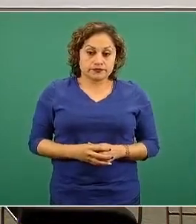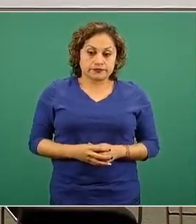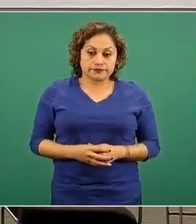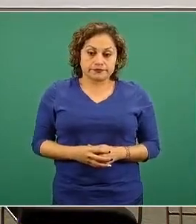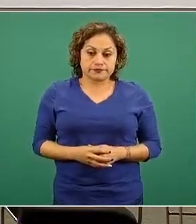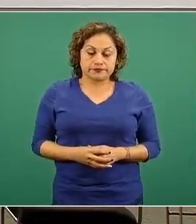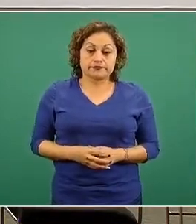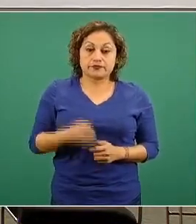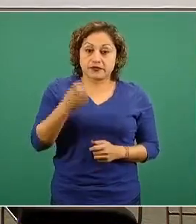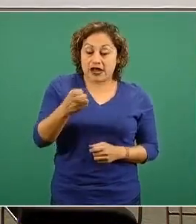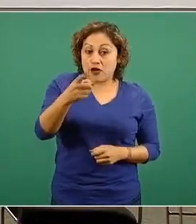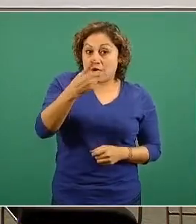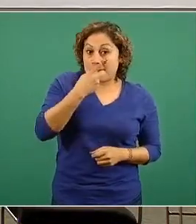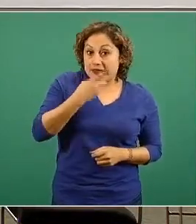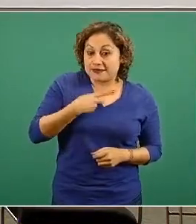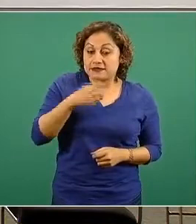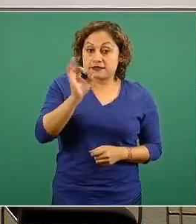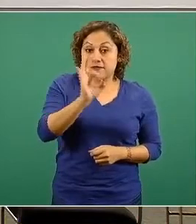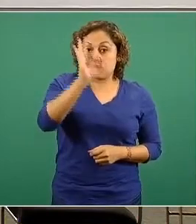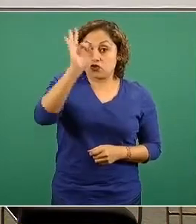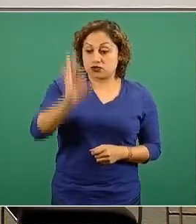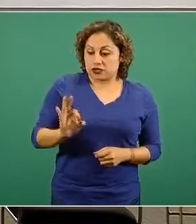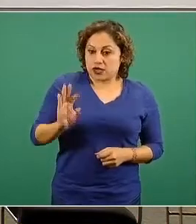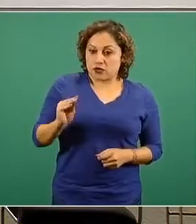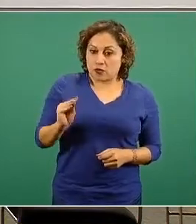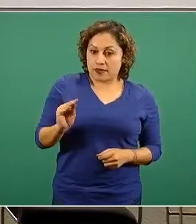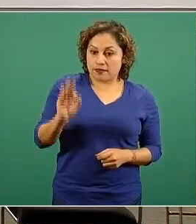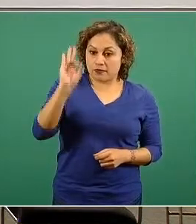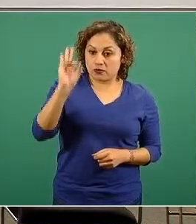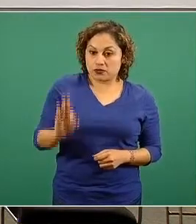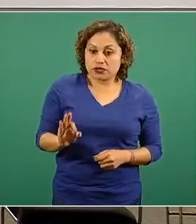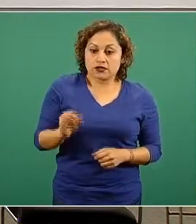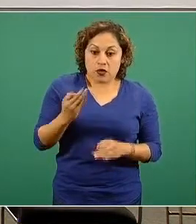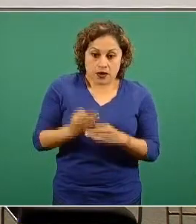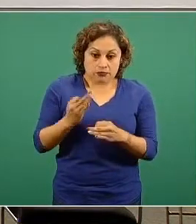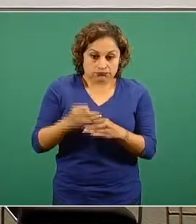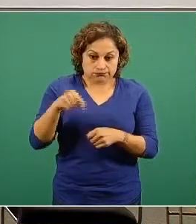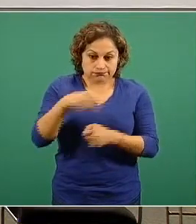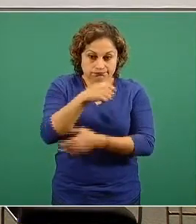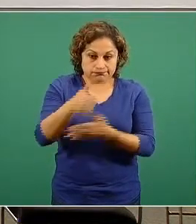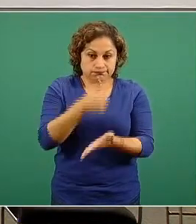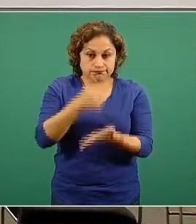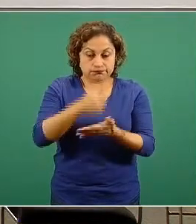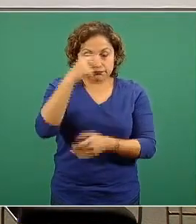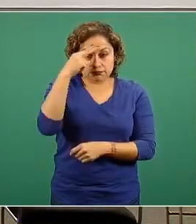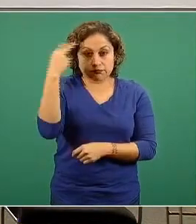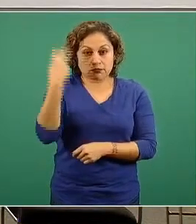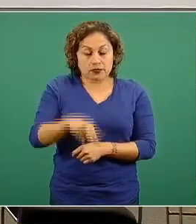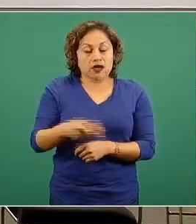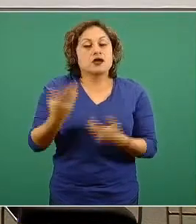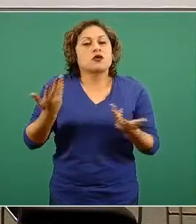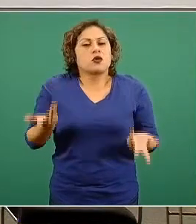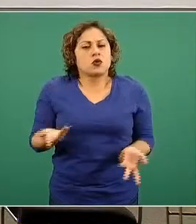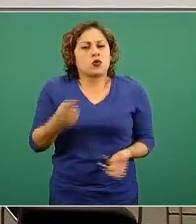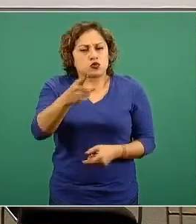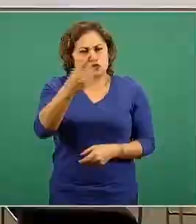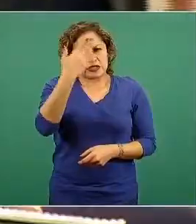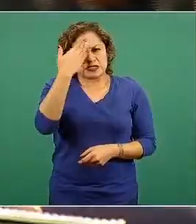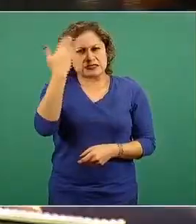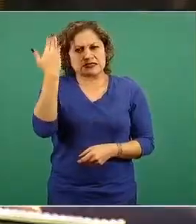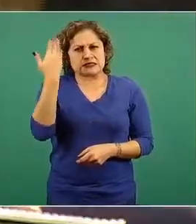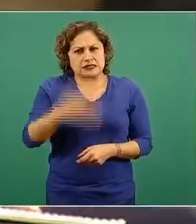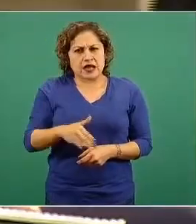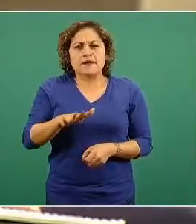De este porcentaje que maneja de más del 90%, en este caso de la Ciudad de México, ¿cuántos casos ustedes han detectado, o